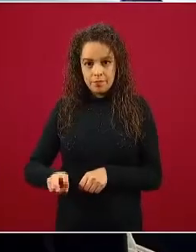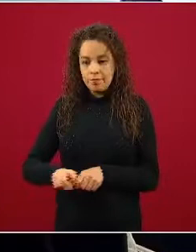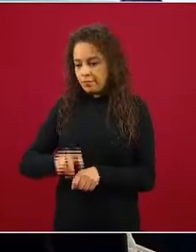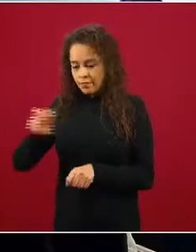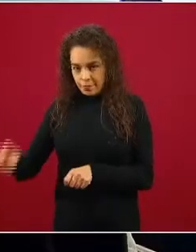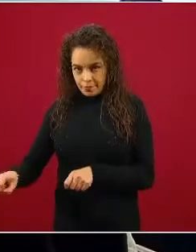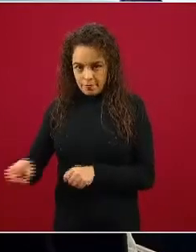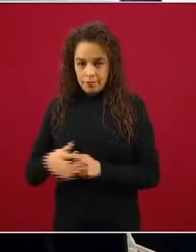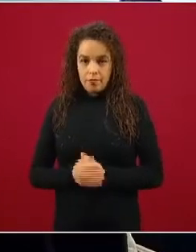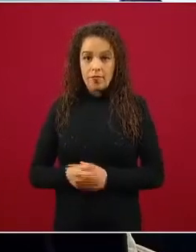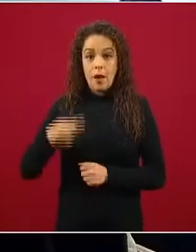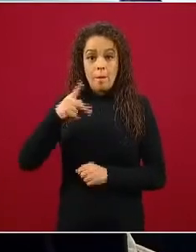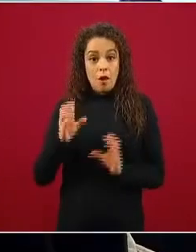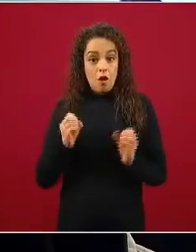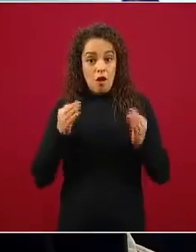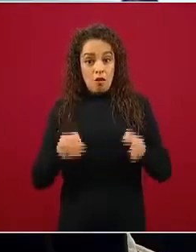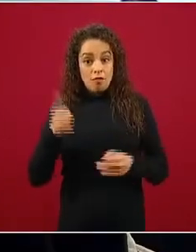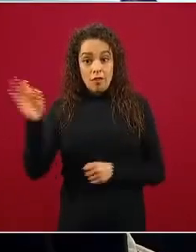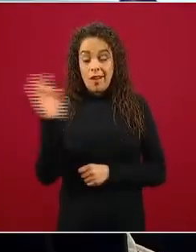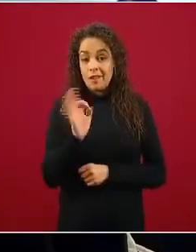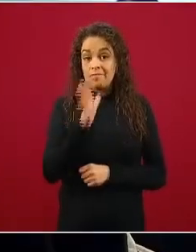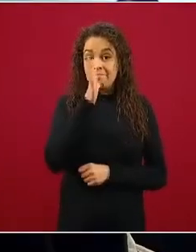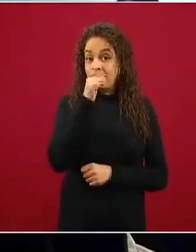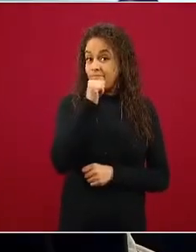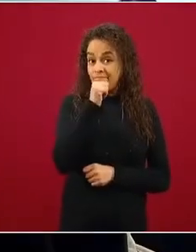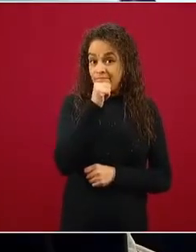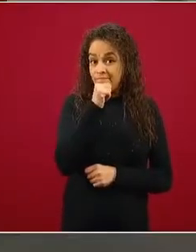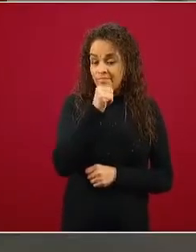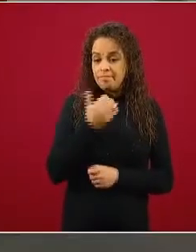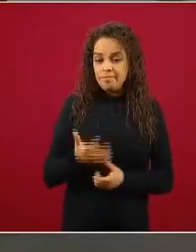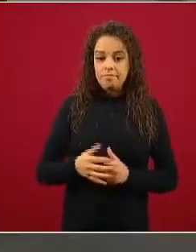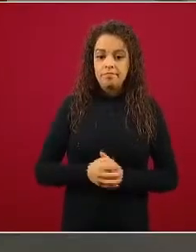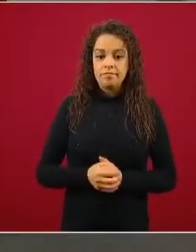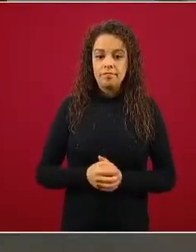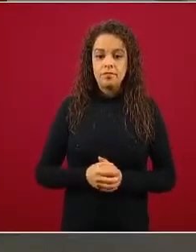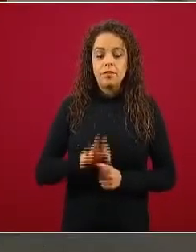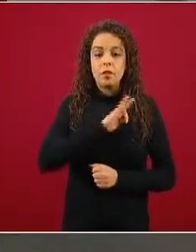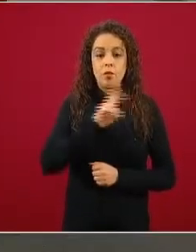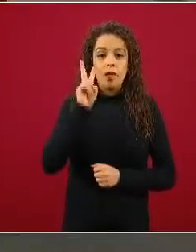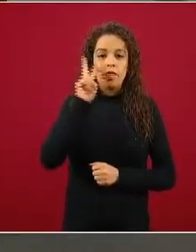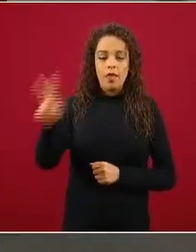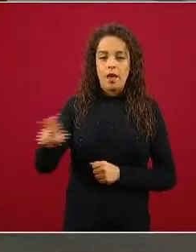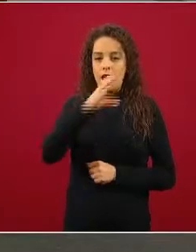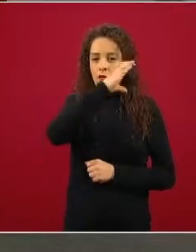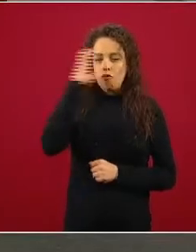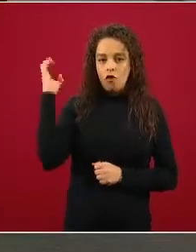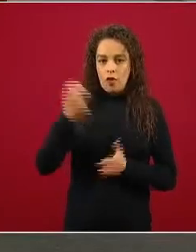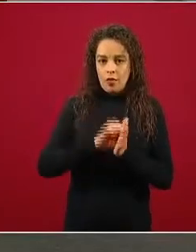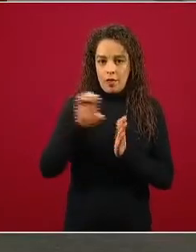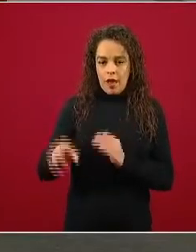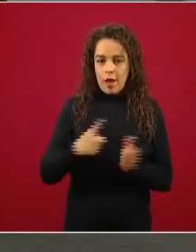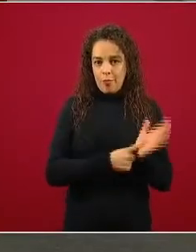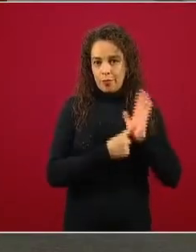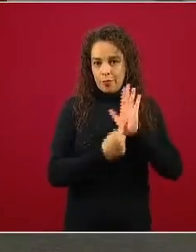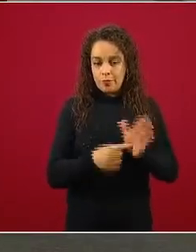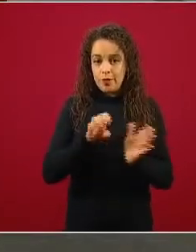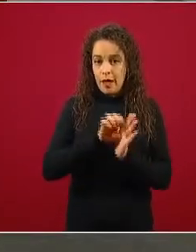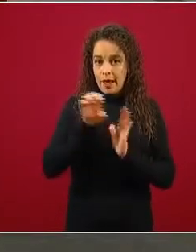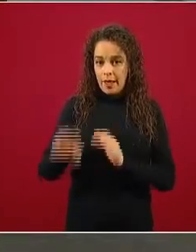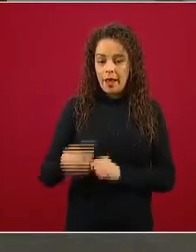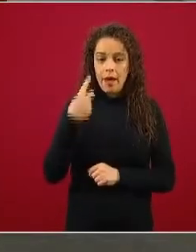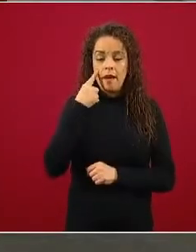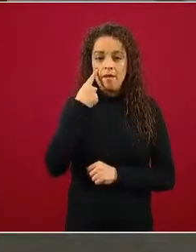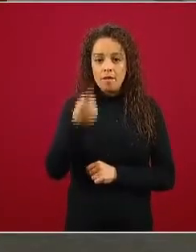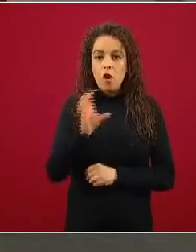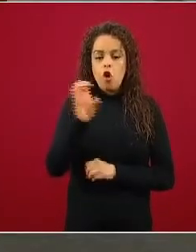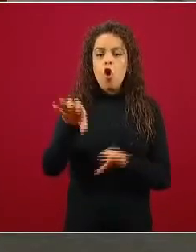esta naturaleza. Si quieren pasar a la siguiente, aquí tenemos algunos ejemplos que queremos enseñarles. Por ejemplo, las entradas y las salidas.